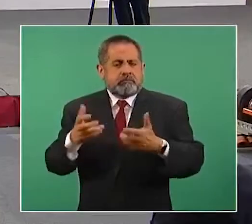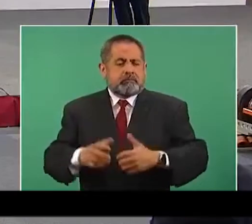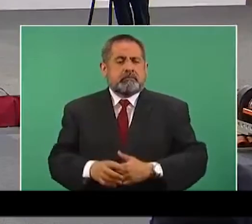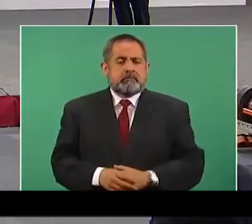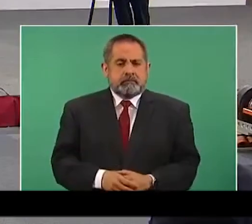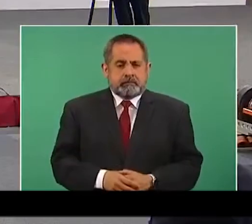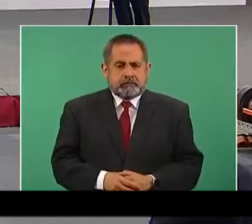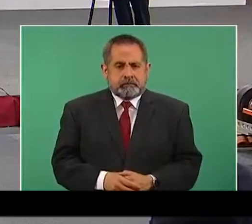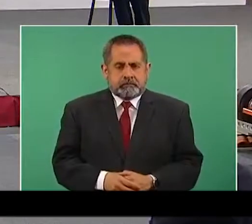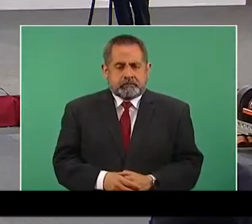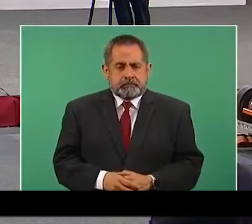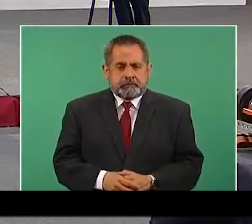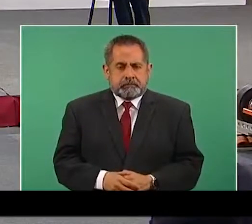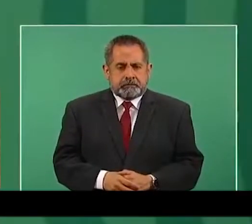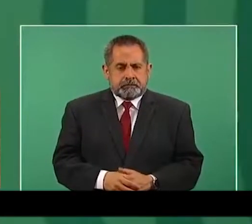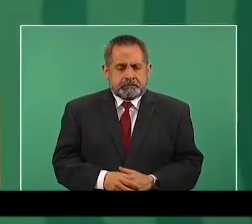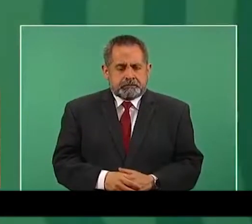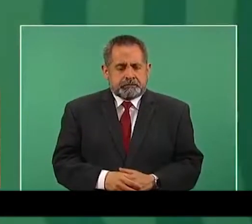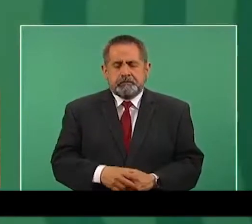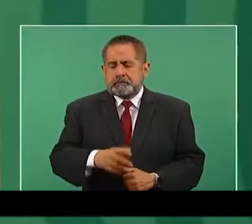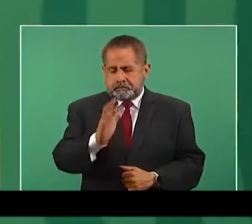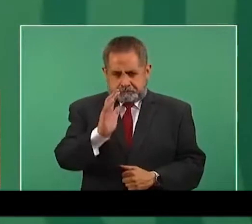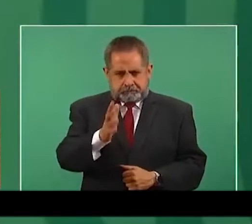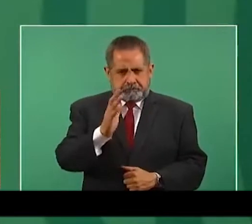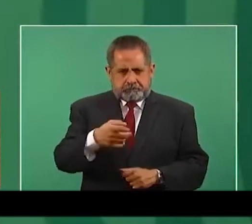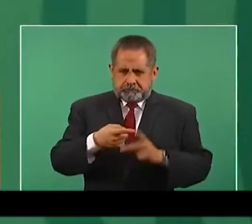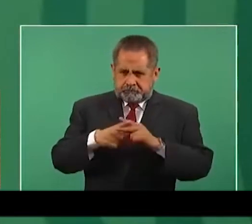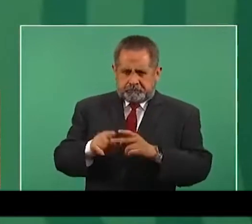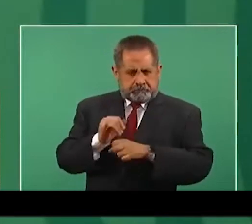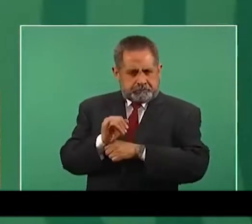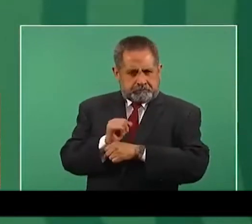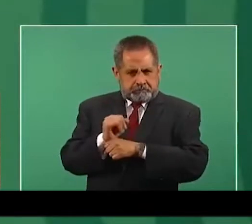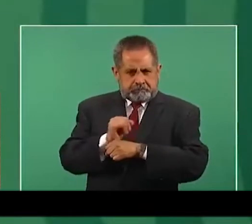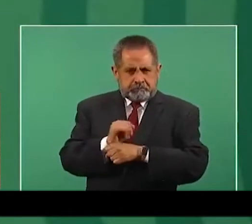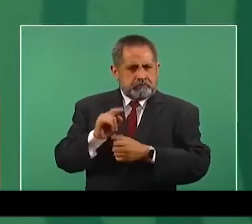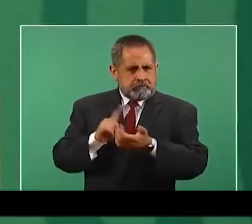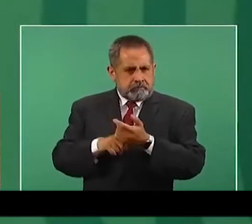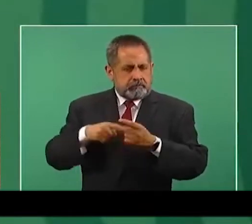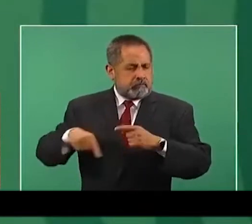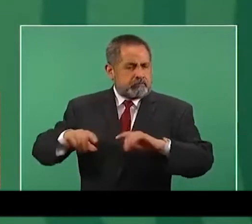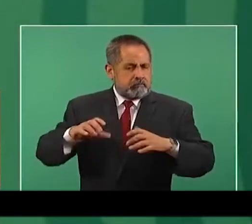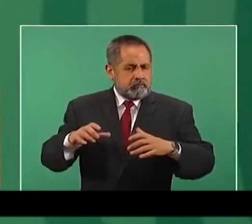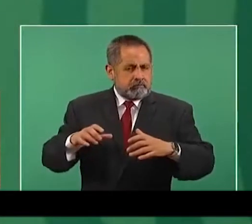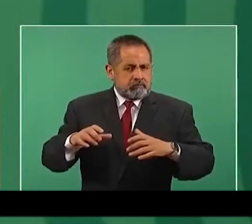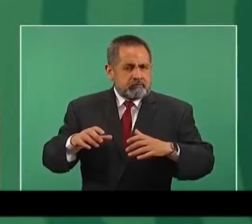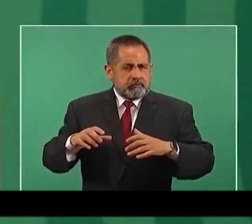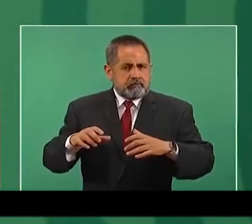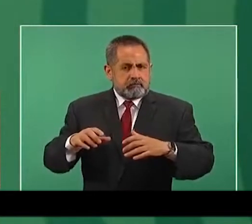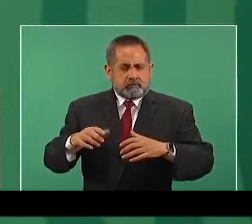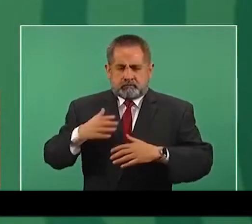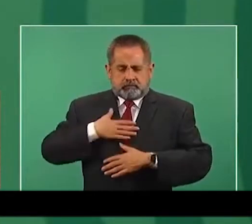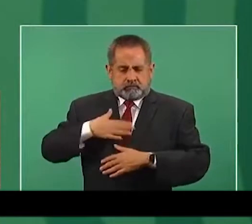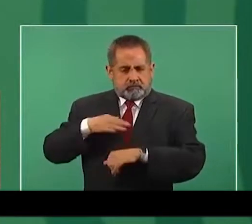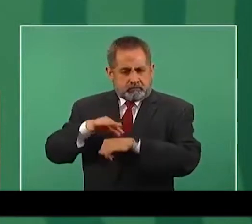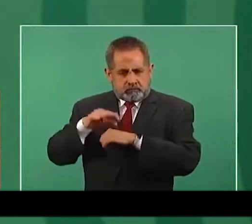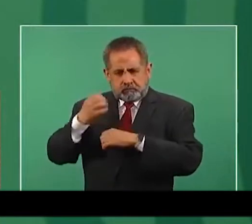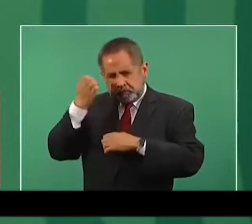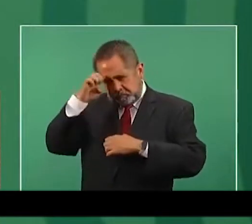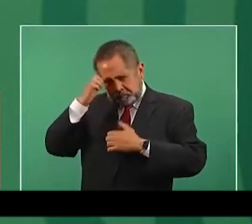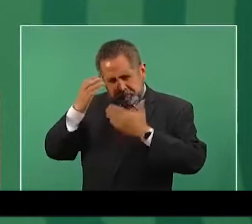Ya hay una investigación de parte de los médicos nuestros, los